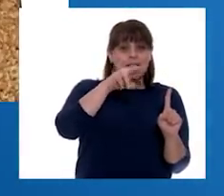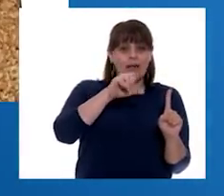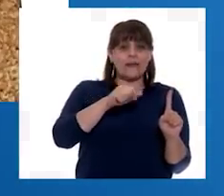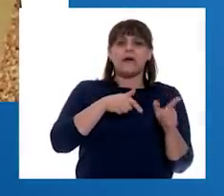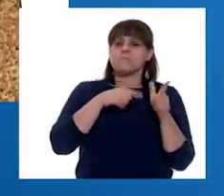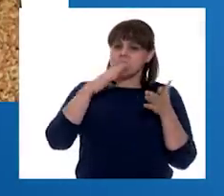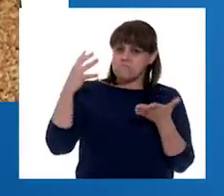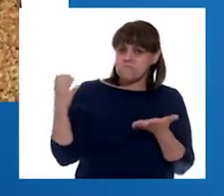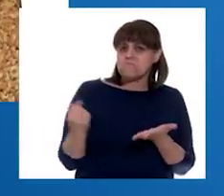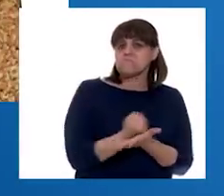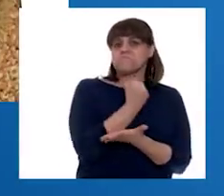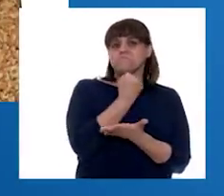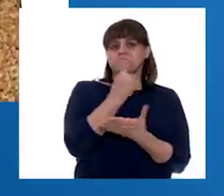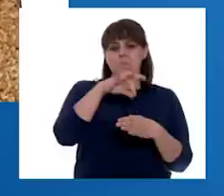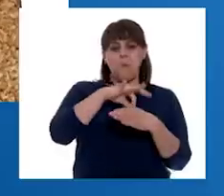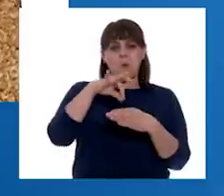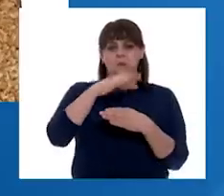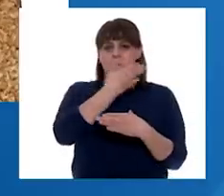presidencia,